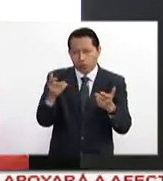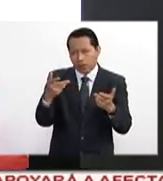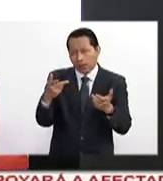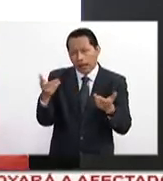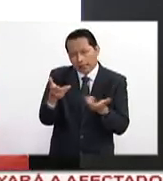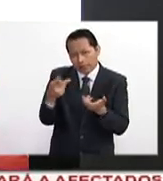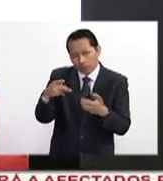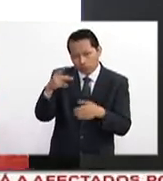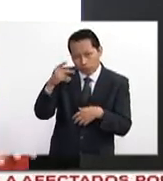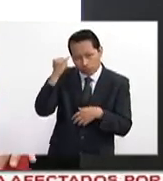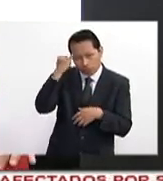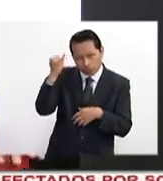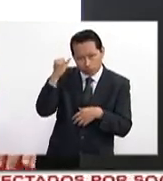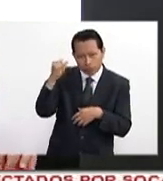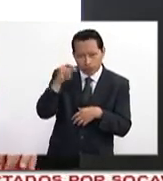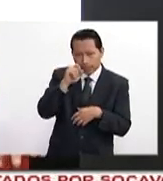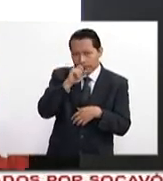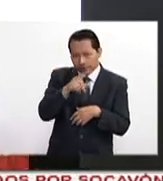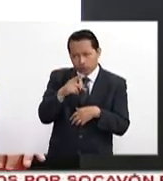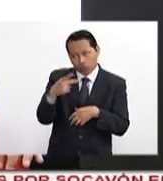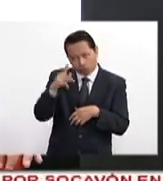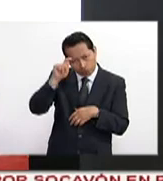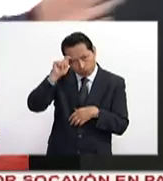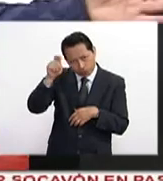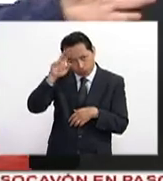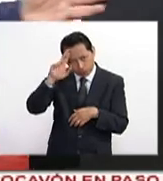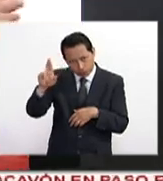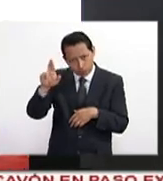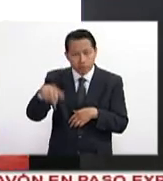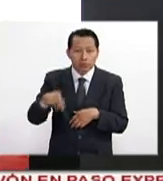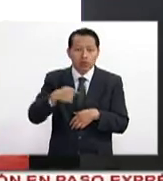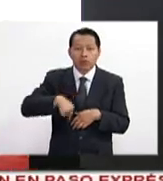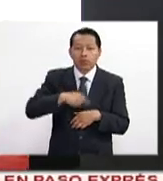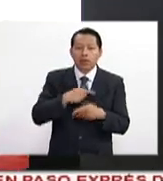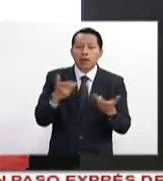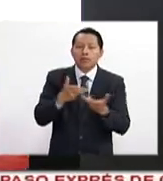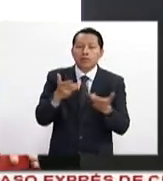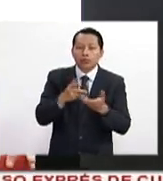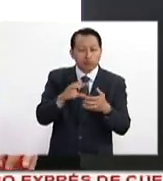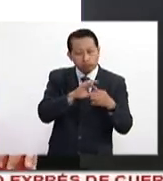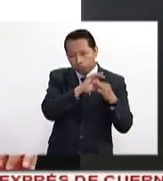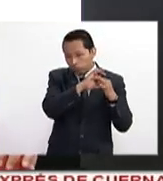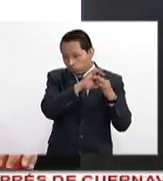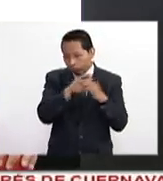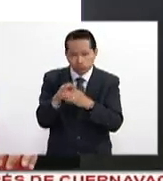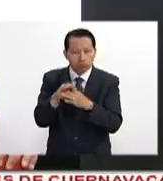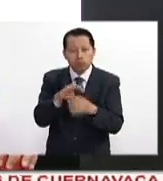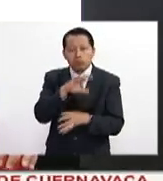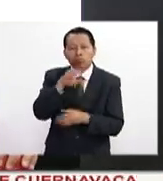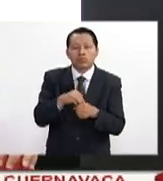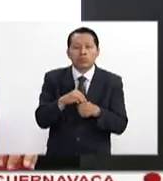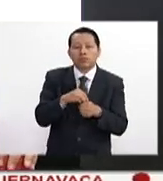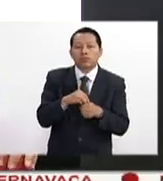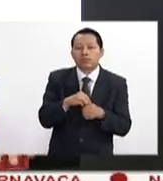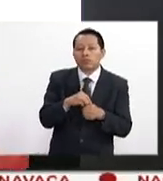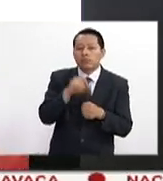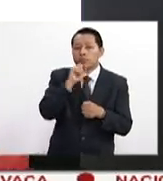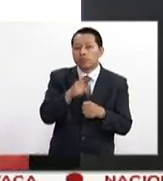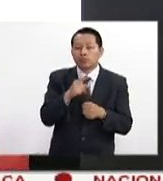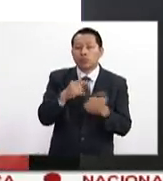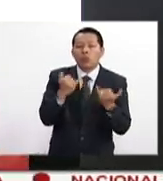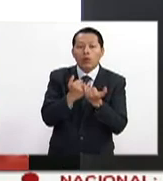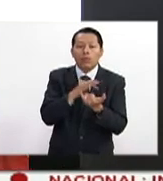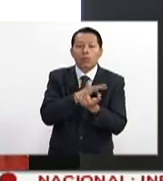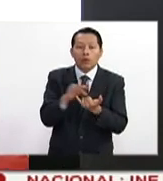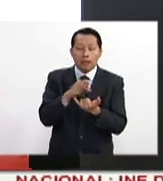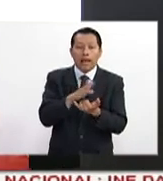que también tiene su mérito, claro, ¿no? Claro. Pero nosotros hacemos toda la cadena. Por supuesto. Entonces, logramos